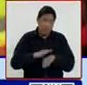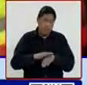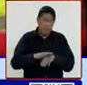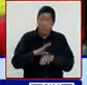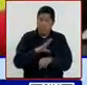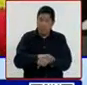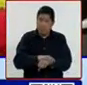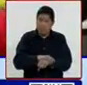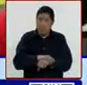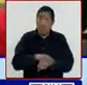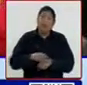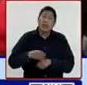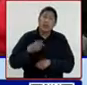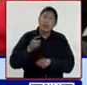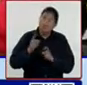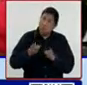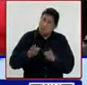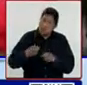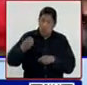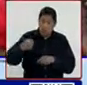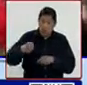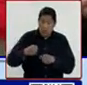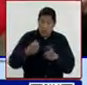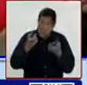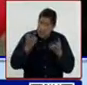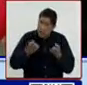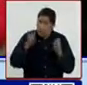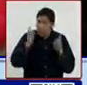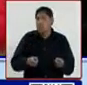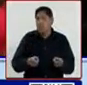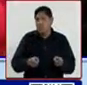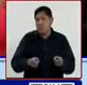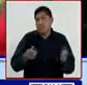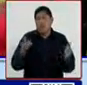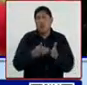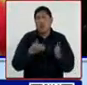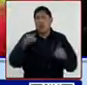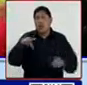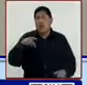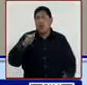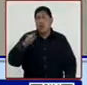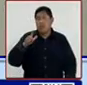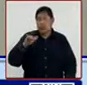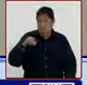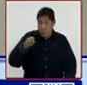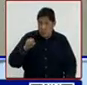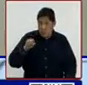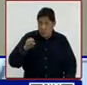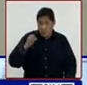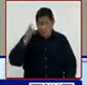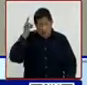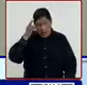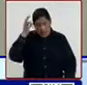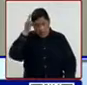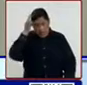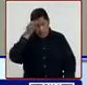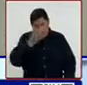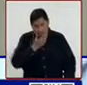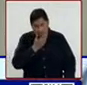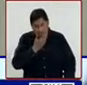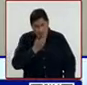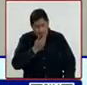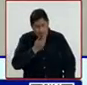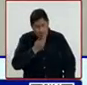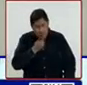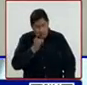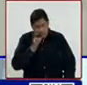preventiva. Ahora la Fiscalía está pidiendo lo mismo prácticamente para Hernán Palacios, al cual lo han imputado por legitimación de